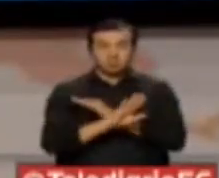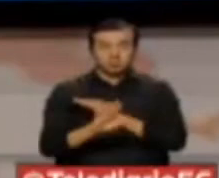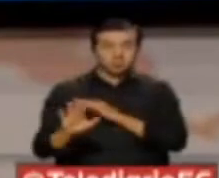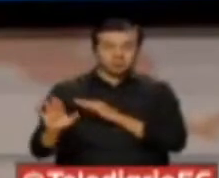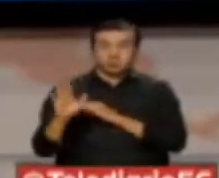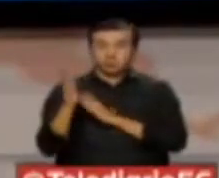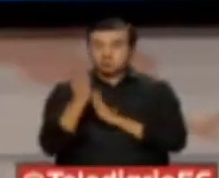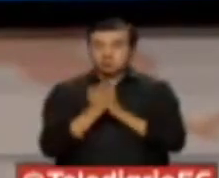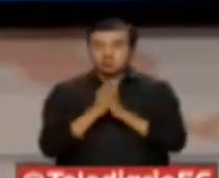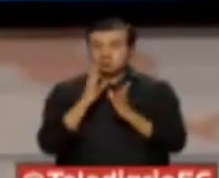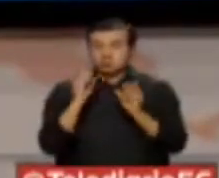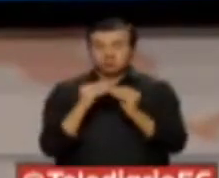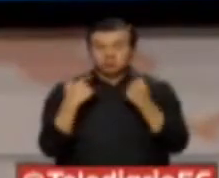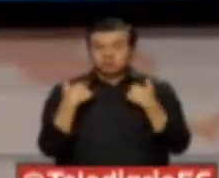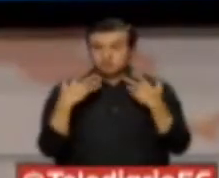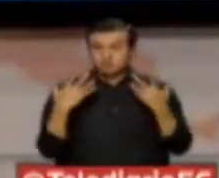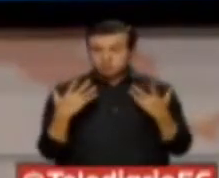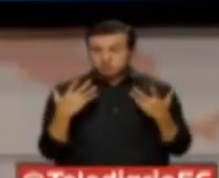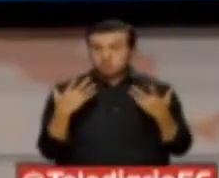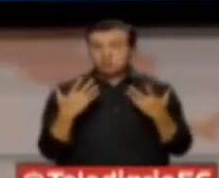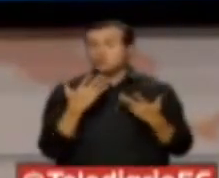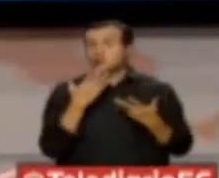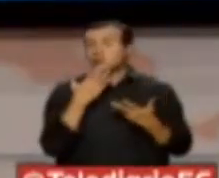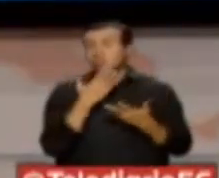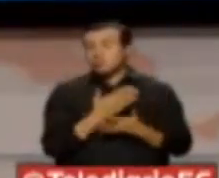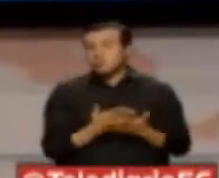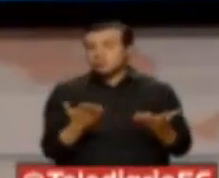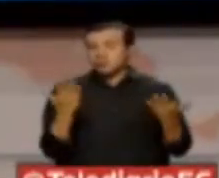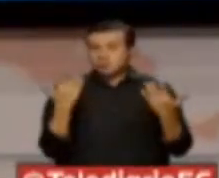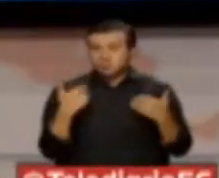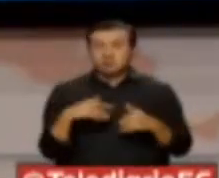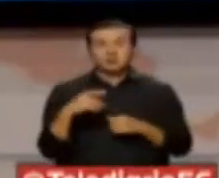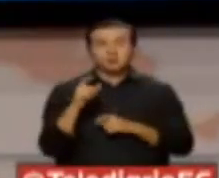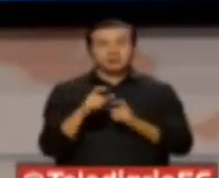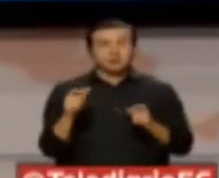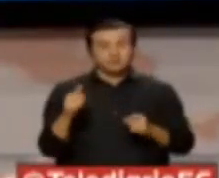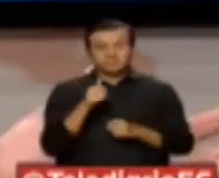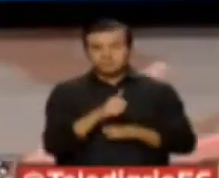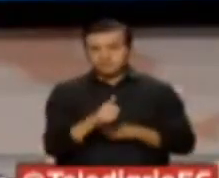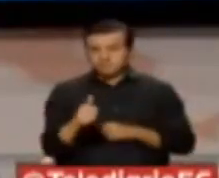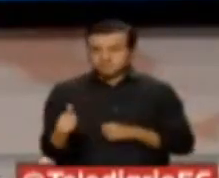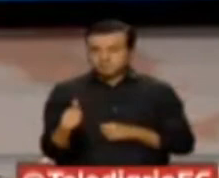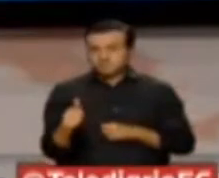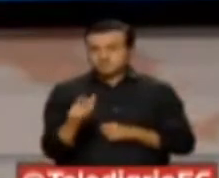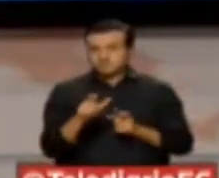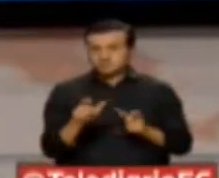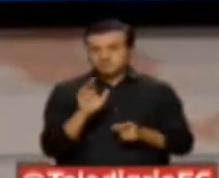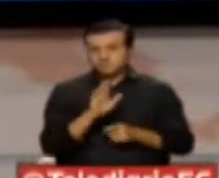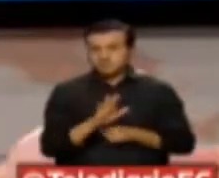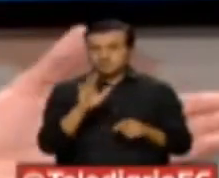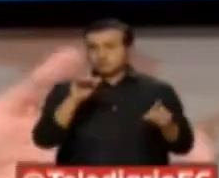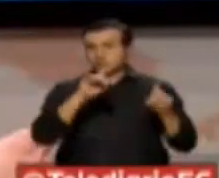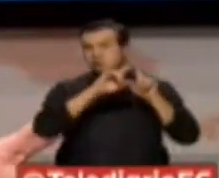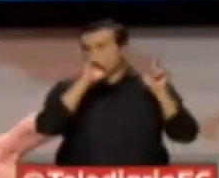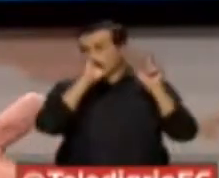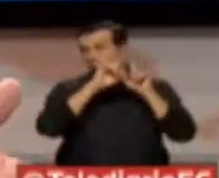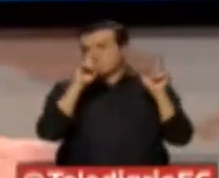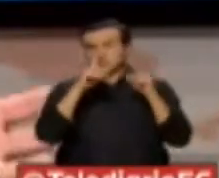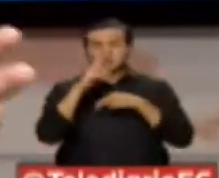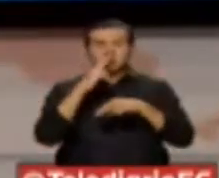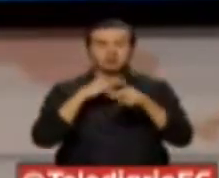bienes o servicios es importante adquirir los cero aranceles y los beneficios al ciudadano desde el gran empresario el